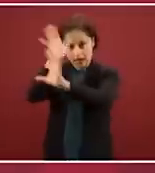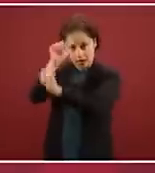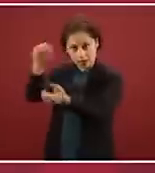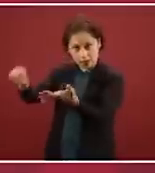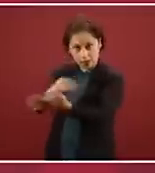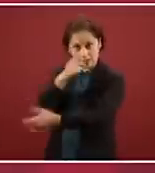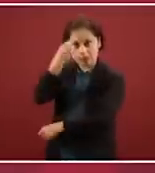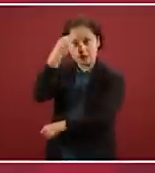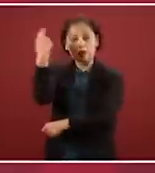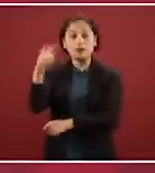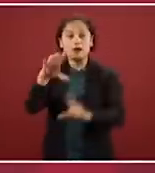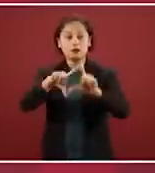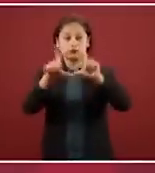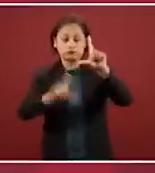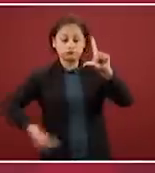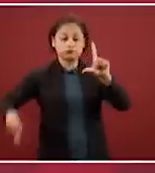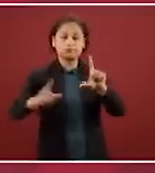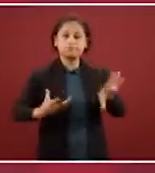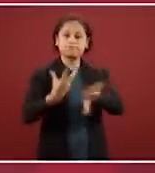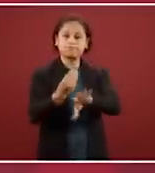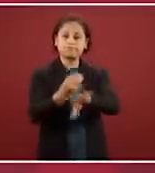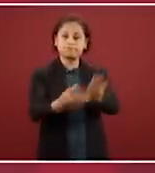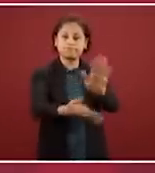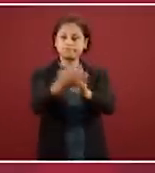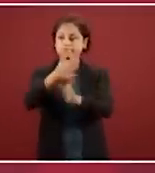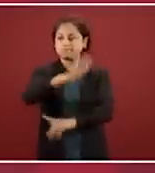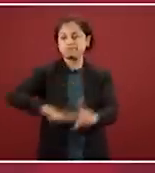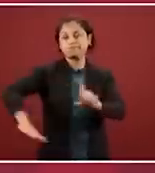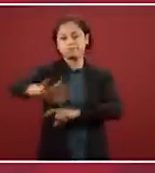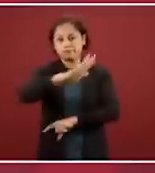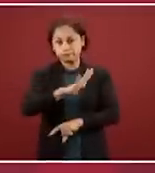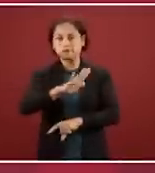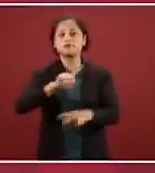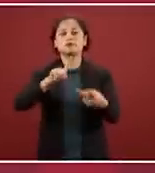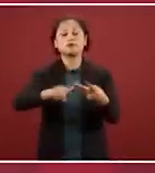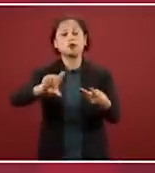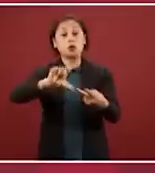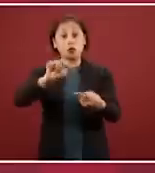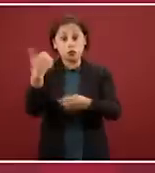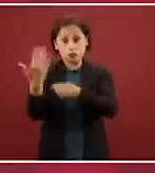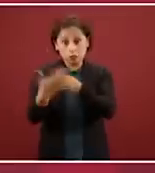país y vamos a suscribir otro acuerdo en materia